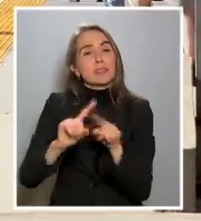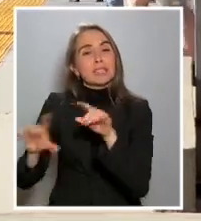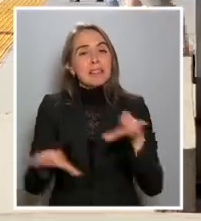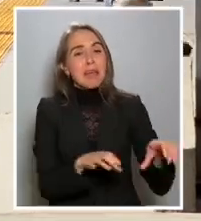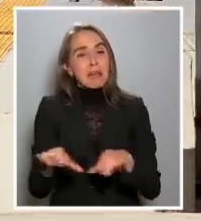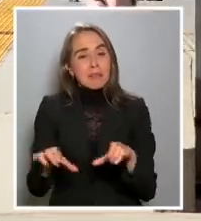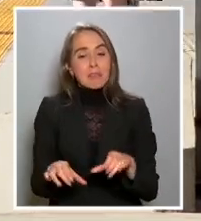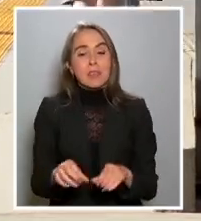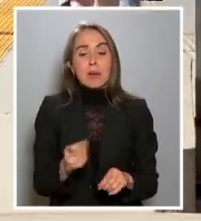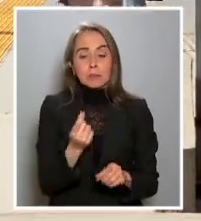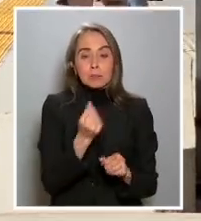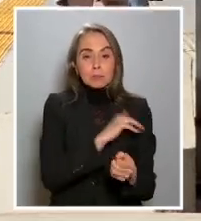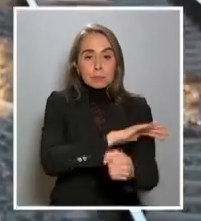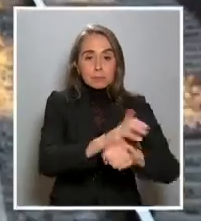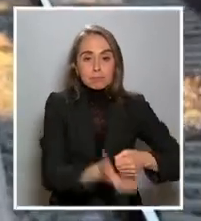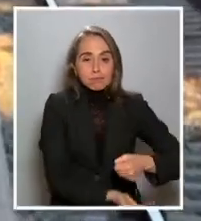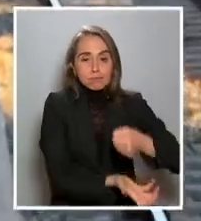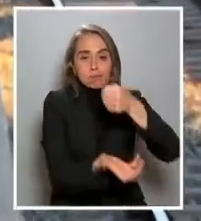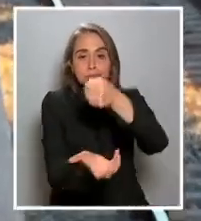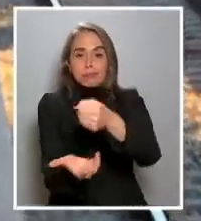Con estos recursos